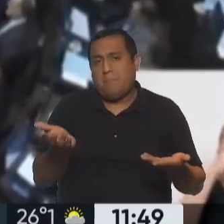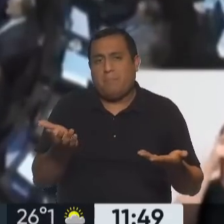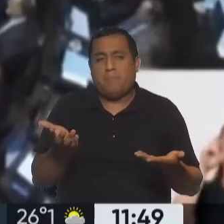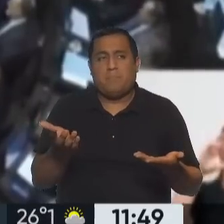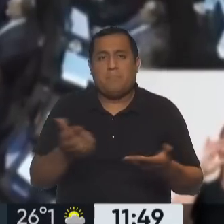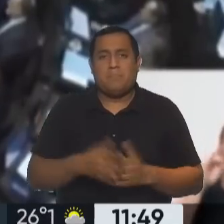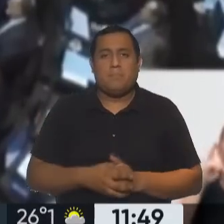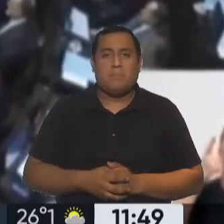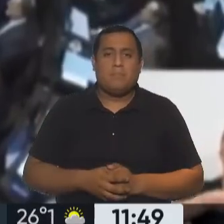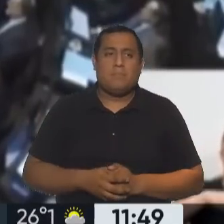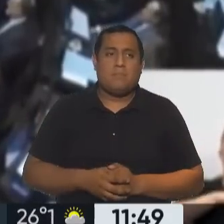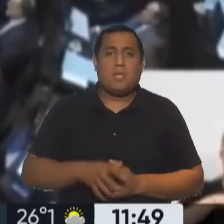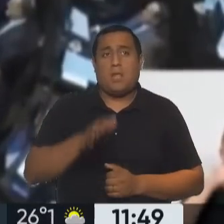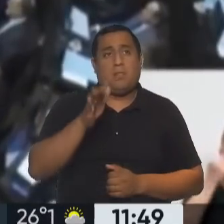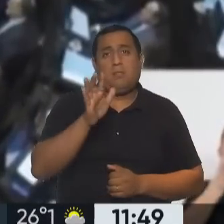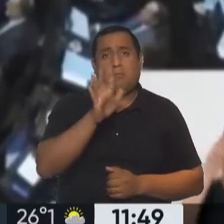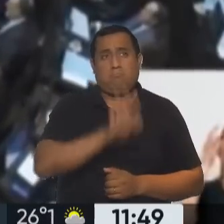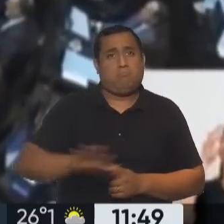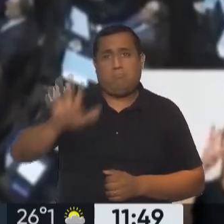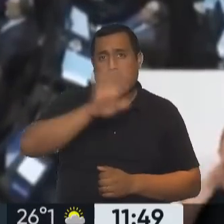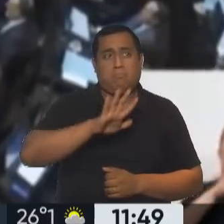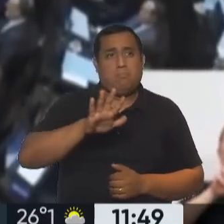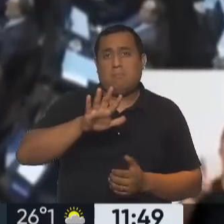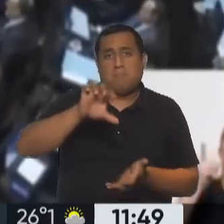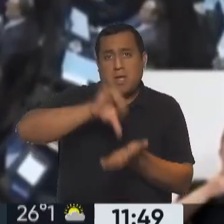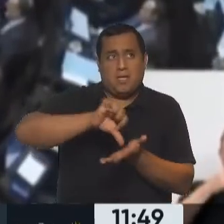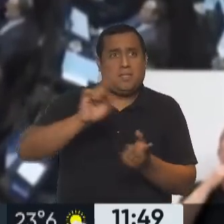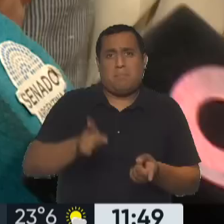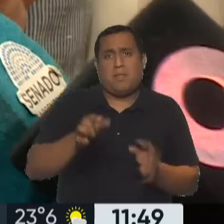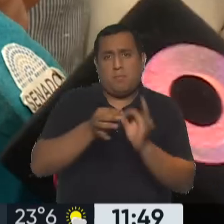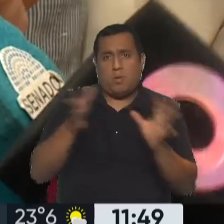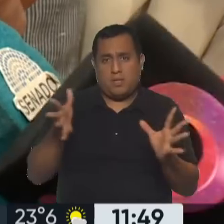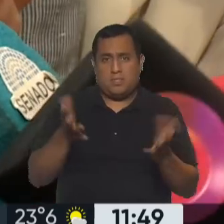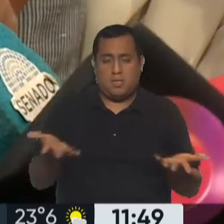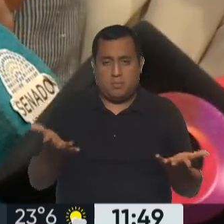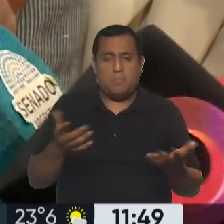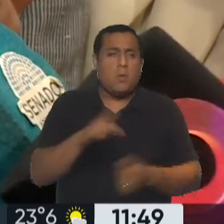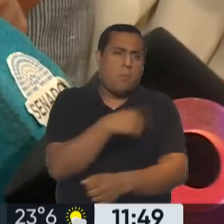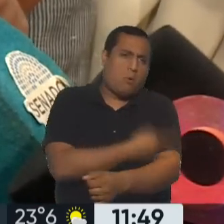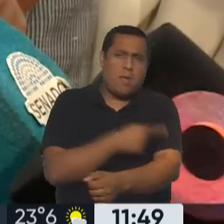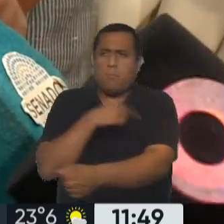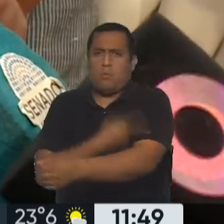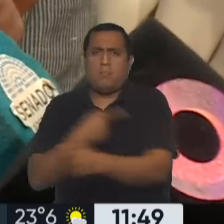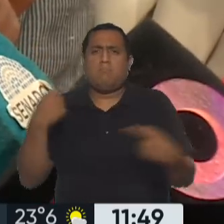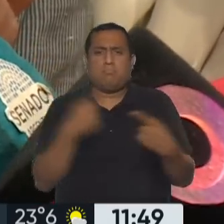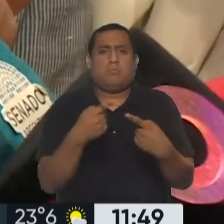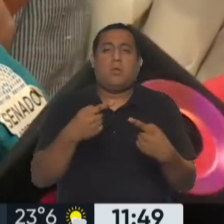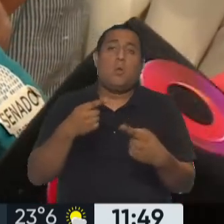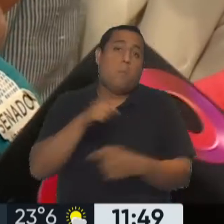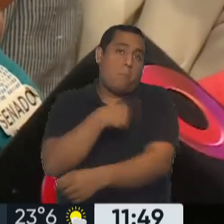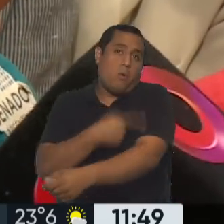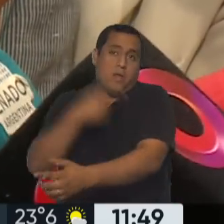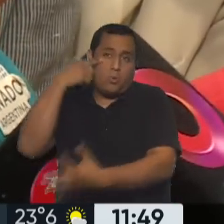no solo en una república, sino en una democracia. El conflicto de poderes lo planteó el Poder